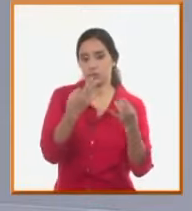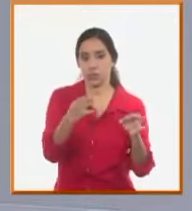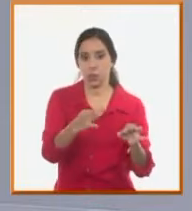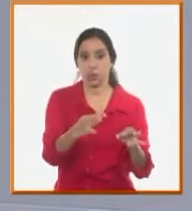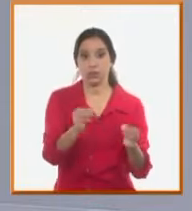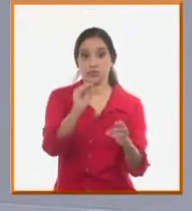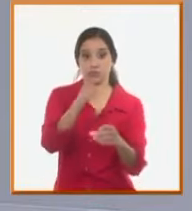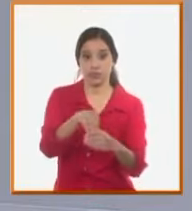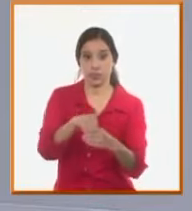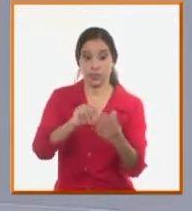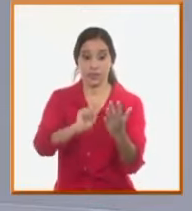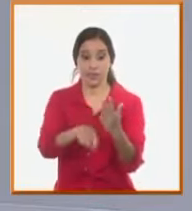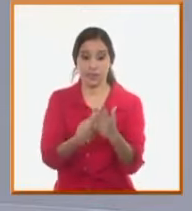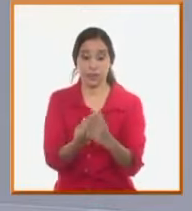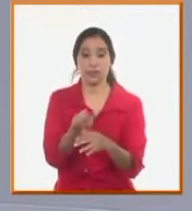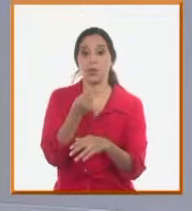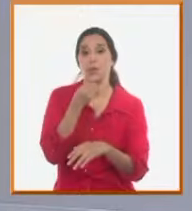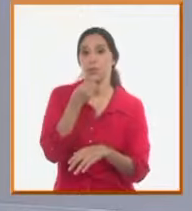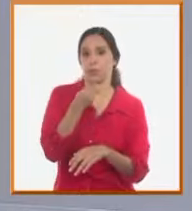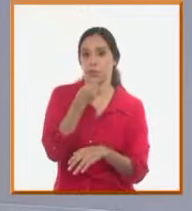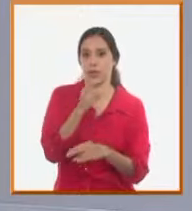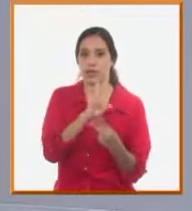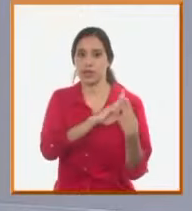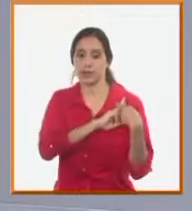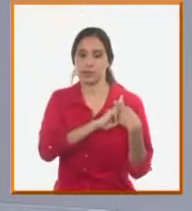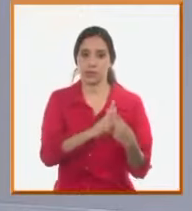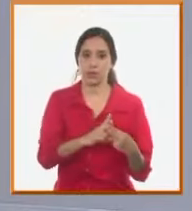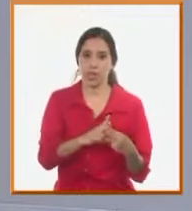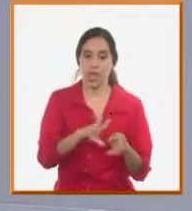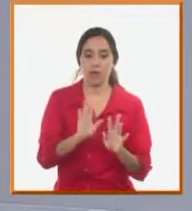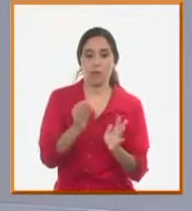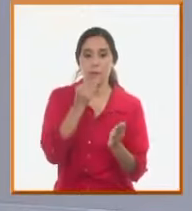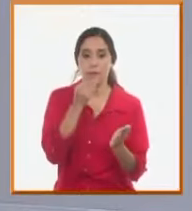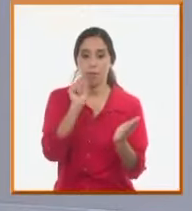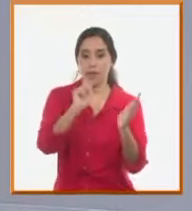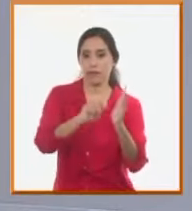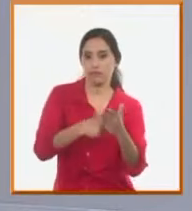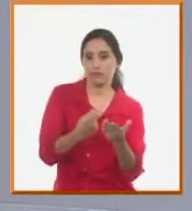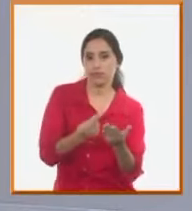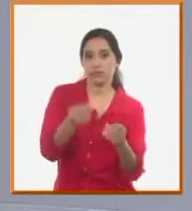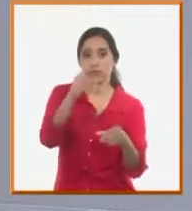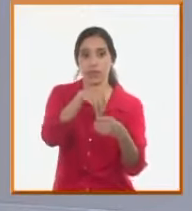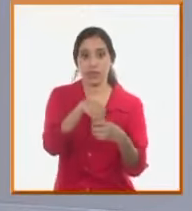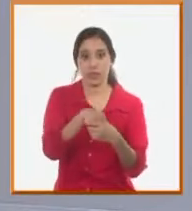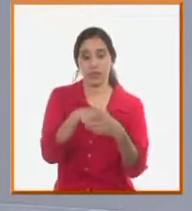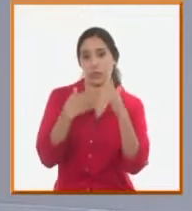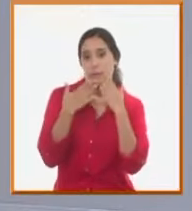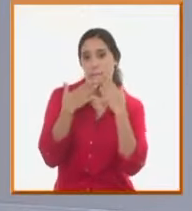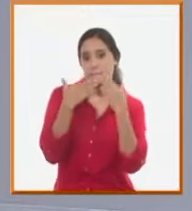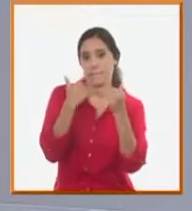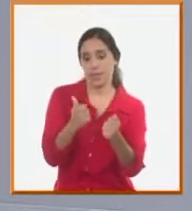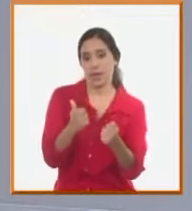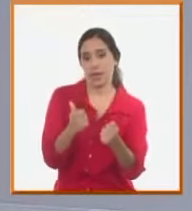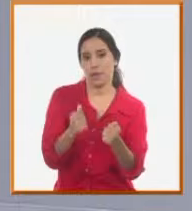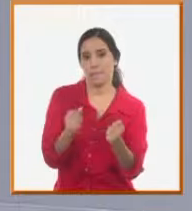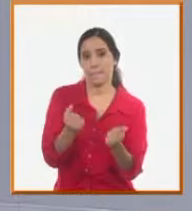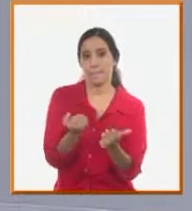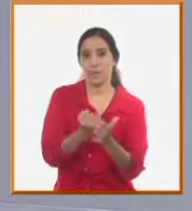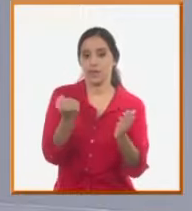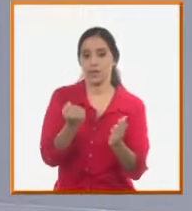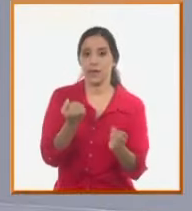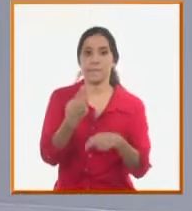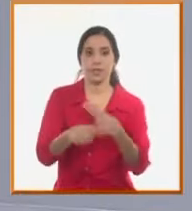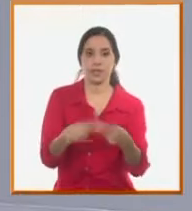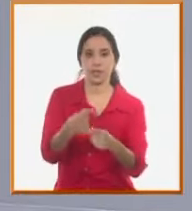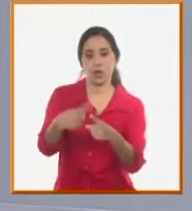de arrendamiento, por ejemplo, viene obligado a contratar una póliza de seguro. O una persona que tiene el bien para ejercer determinada actividad y por